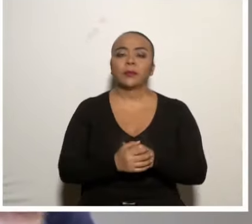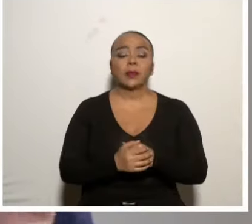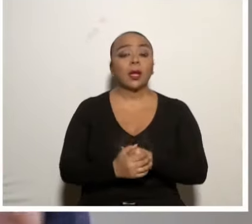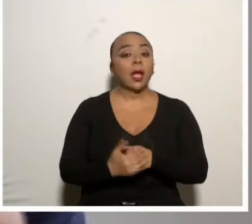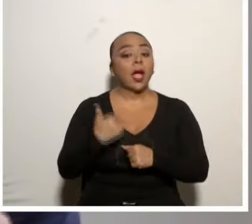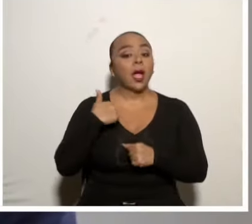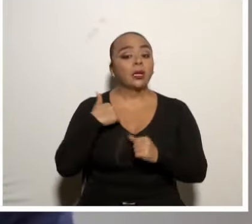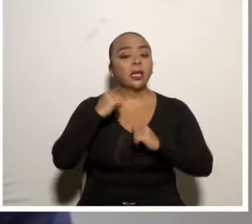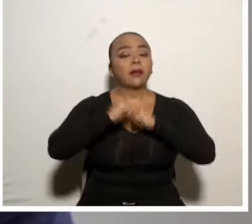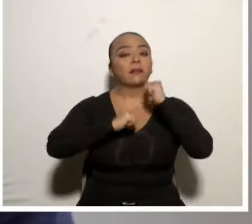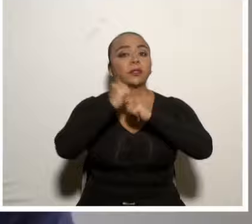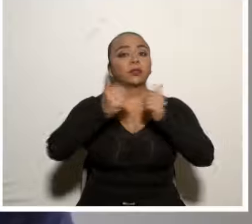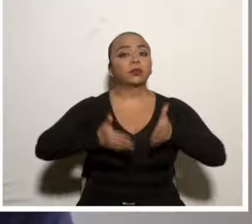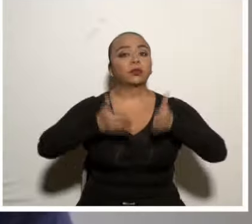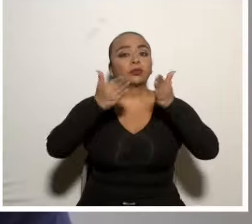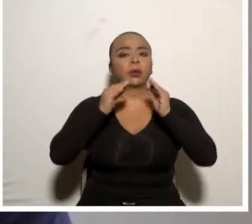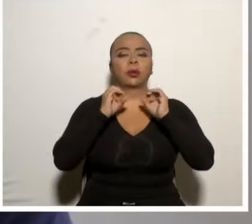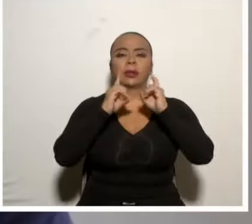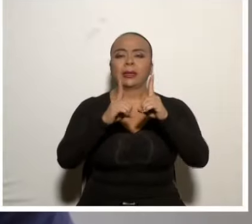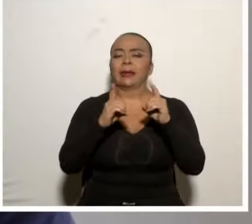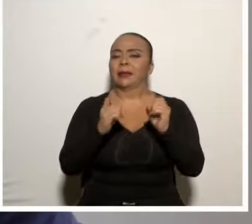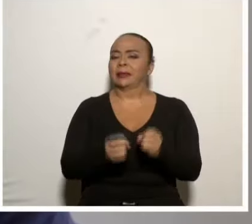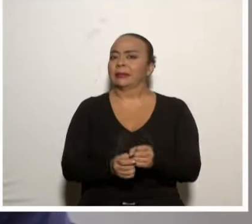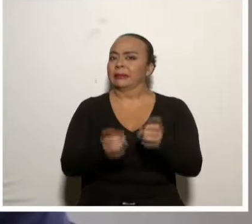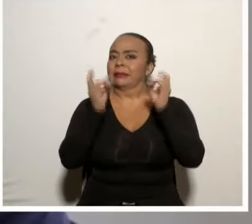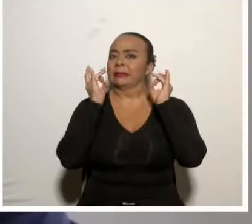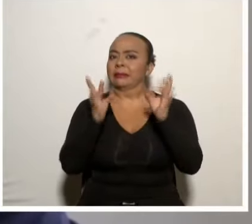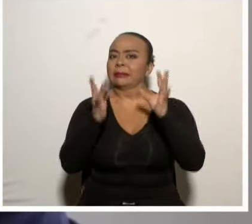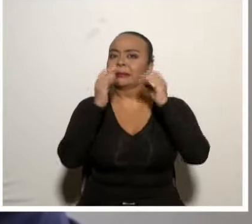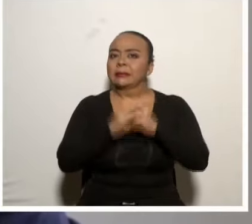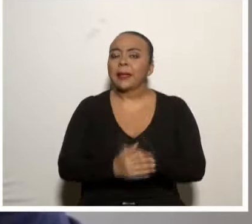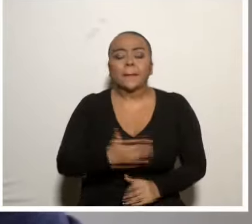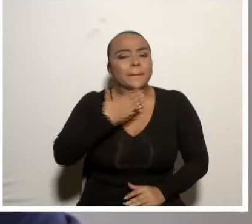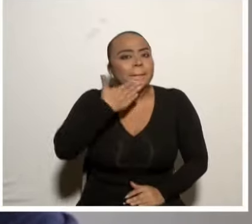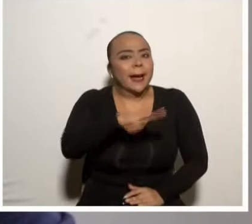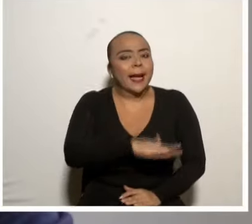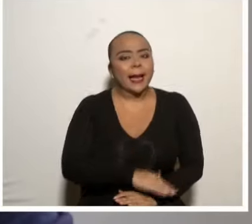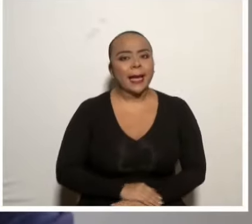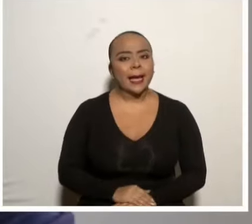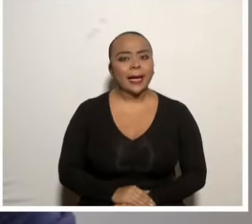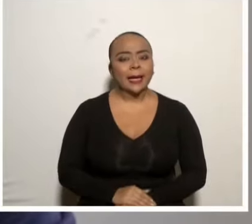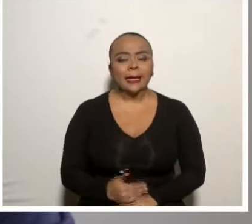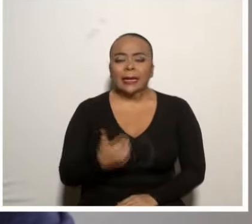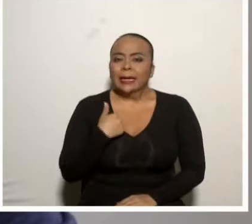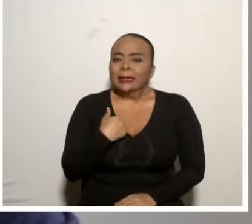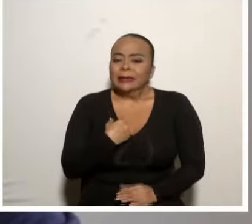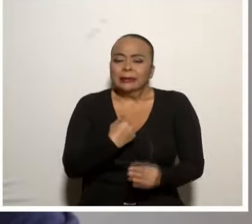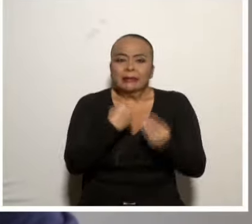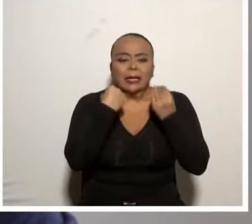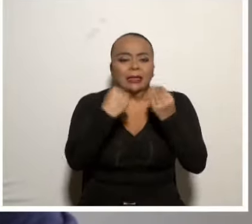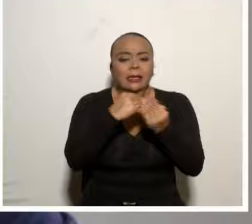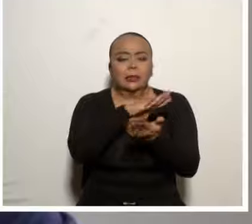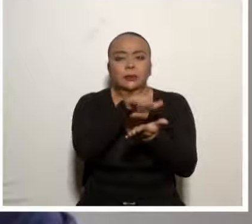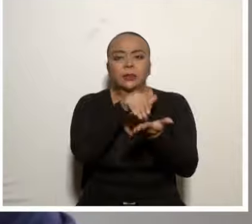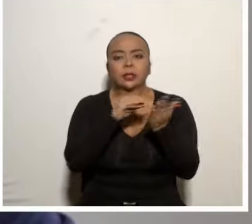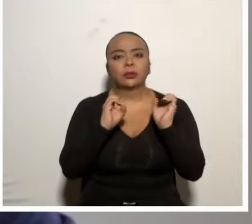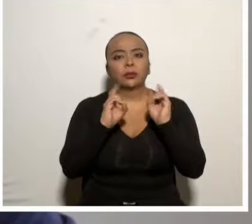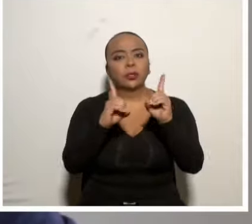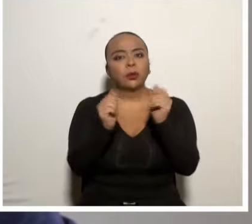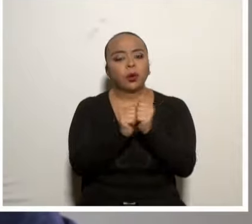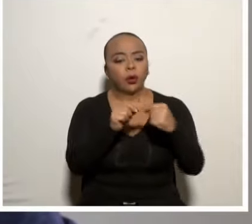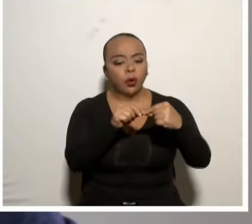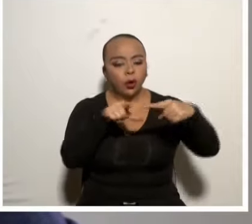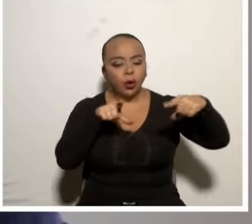una infraestructura educativa pésima, mala, incluso que existan tantísimos centros educativos con